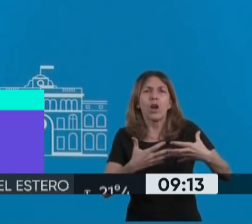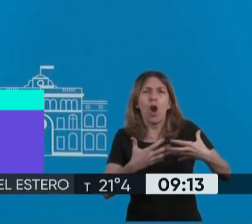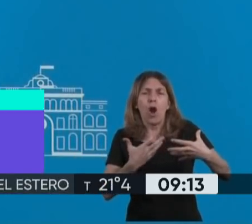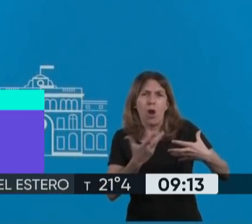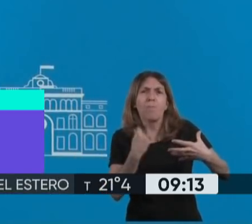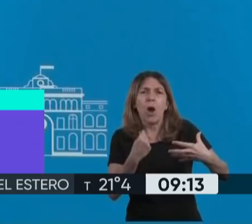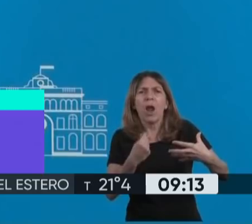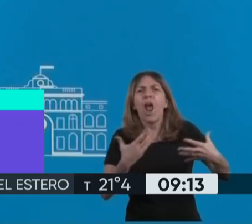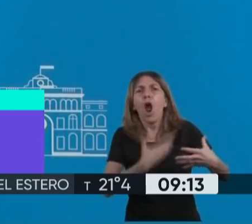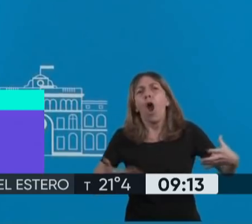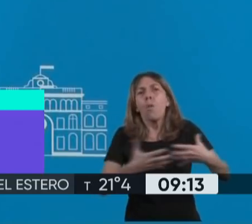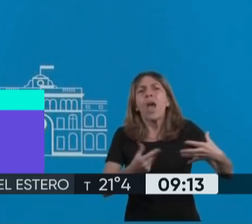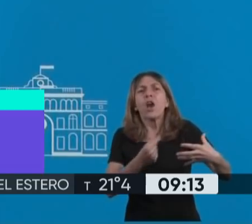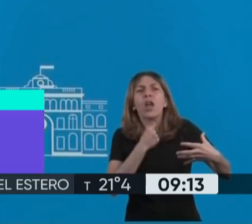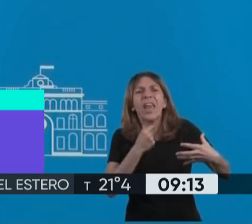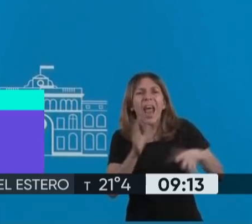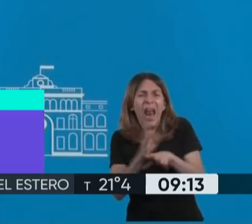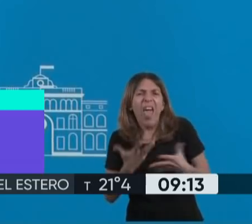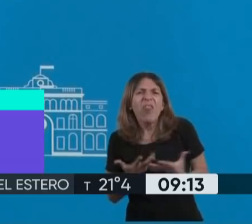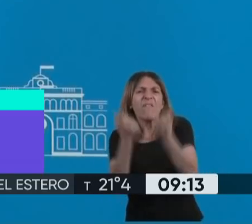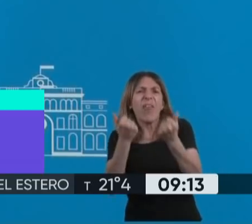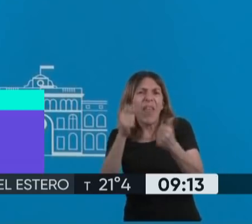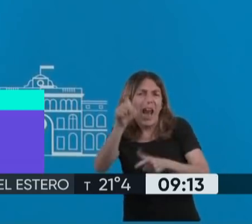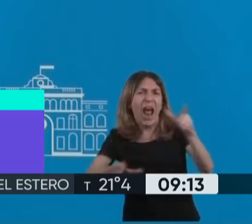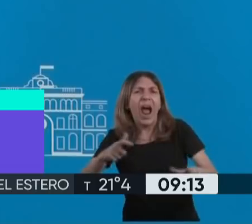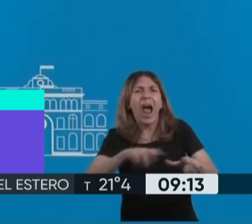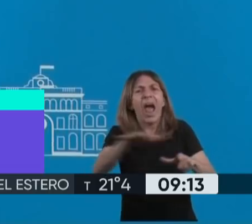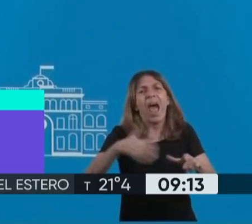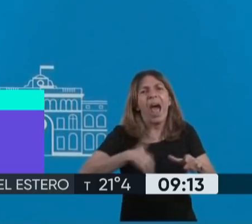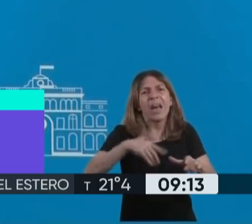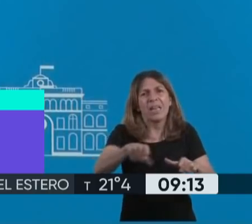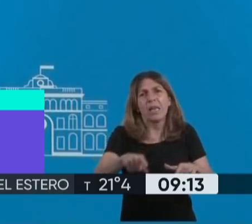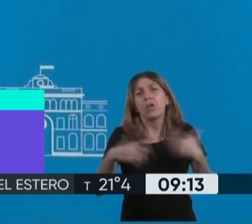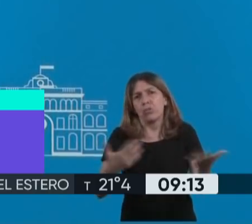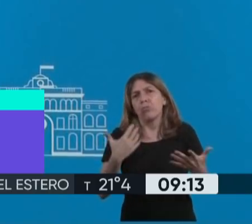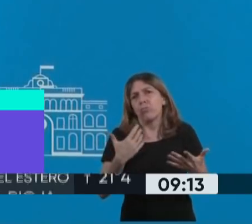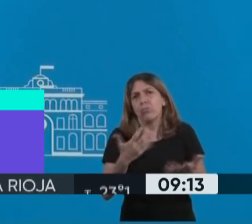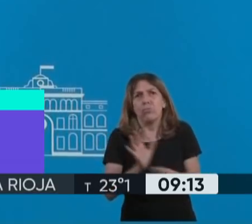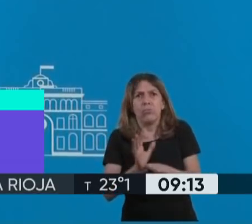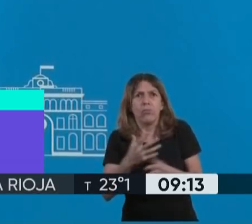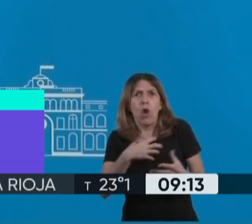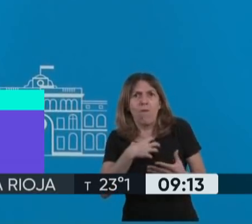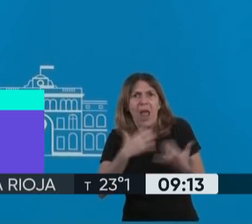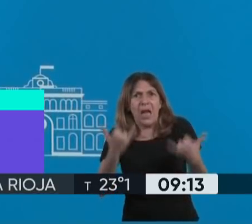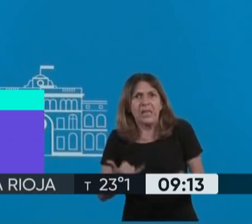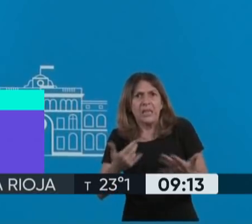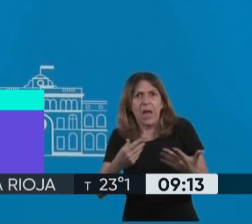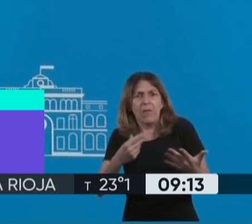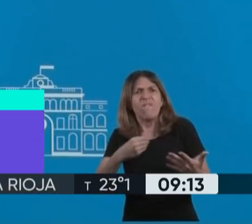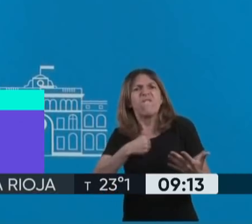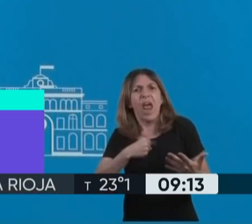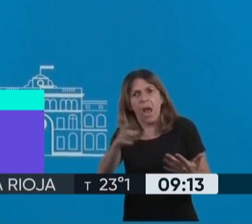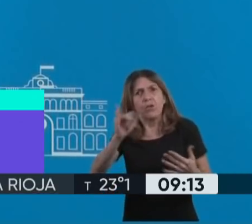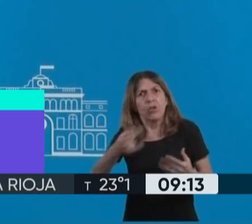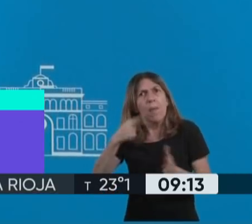implica defender los intereses del pueblo argentino. Argentina confía en que las negociaciones que está llevando adelante y que tienen el apoyo de muchísimos países